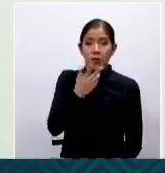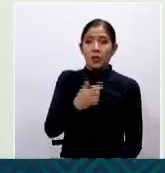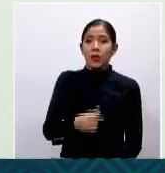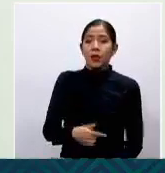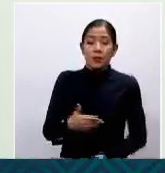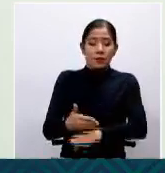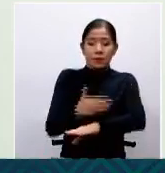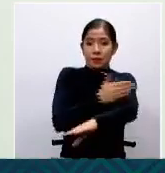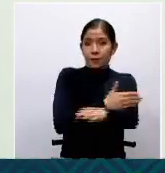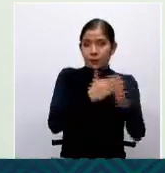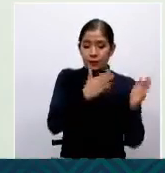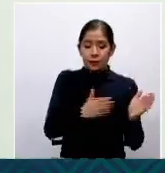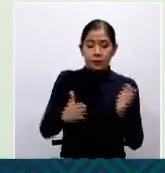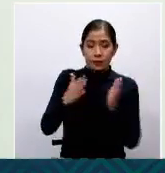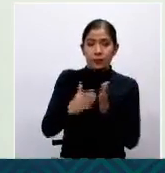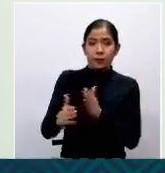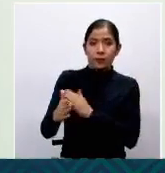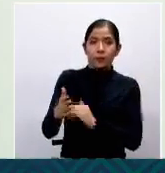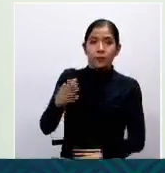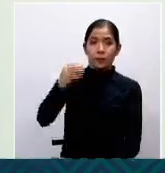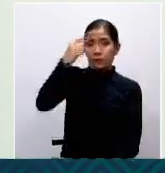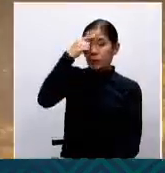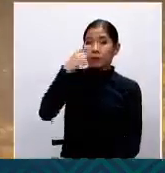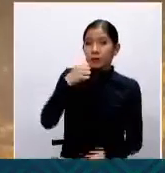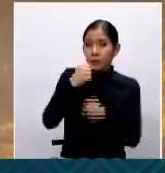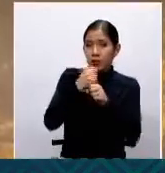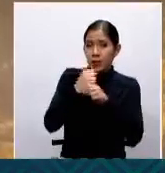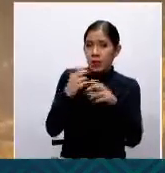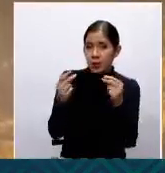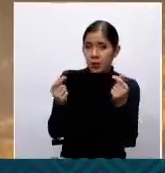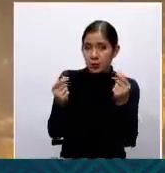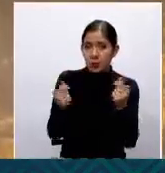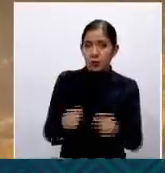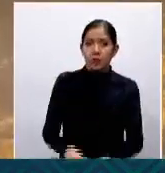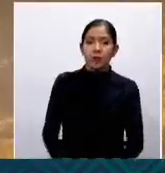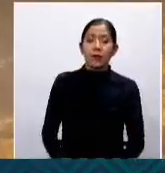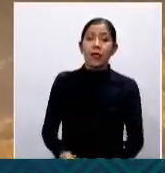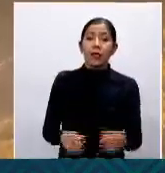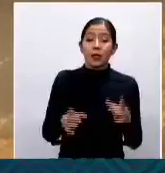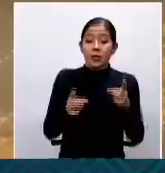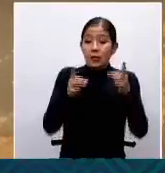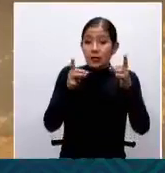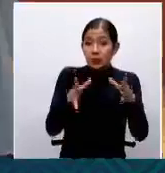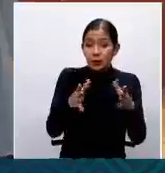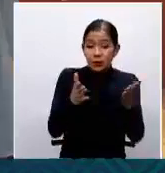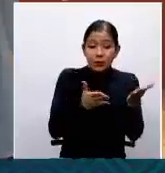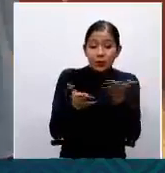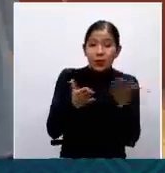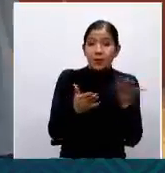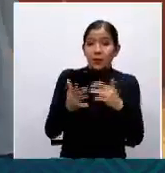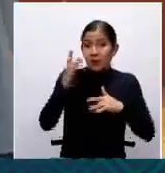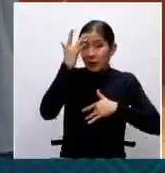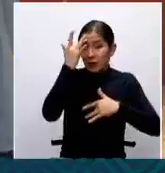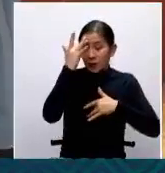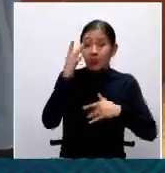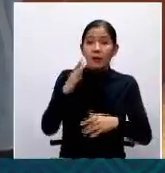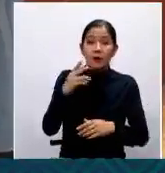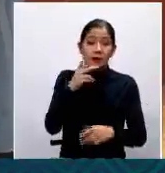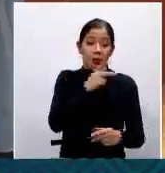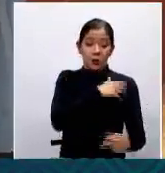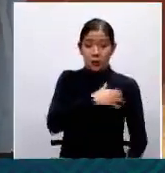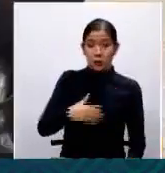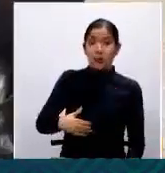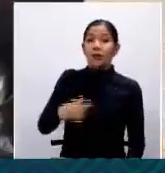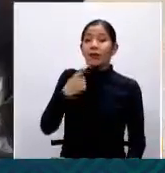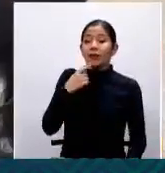para poder prepararnos y de esa manera poder trabajar rápidamente. Por su parte, el director de epidemiología del CEDES Potosí manifestó que las actividades que se tienen previsto